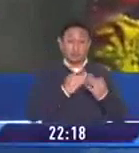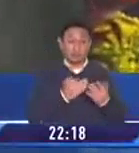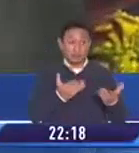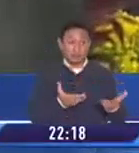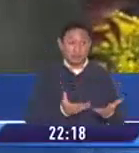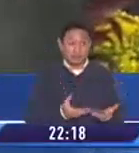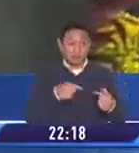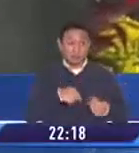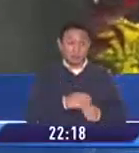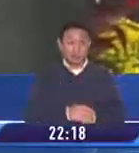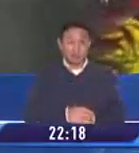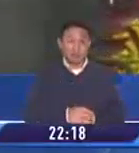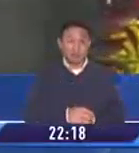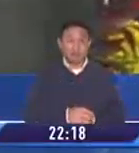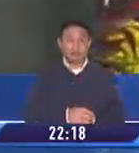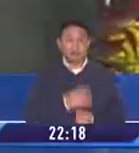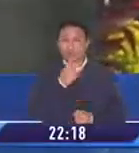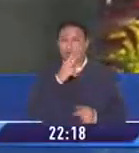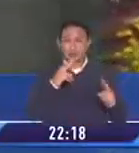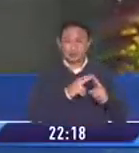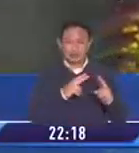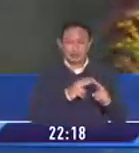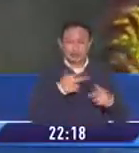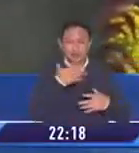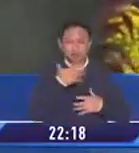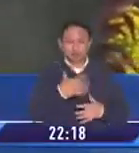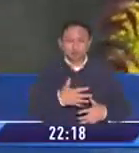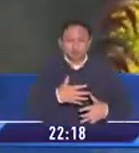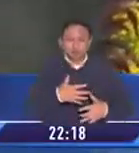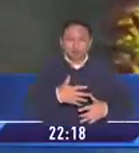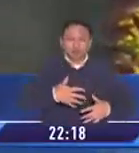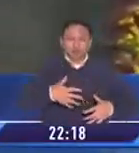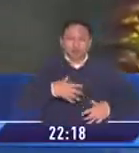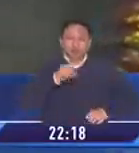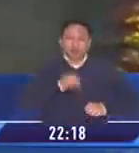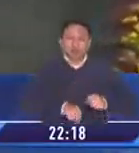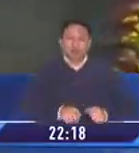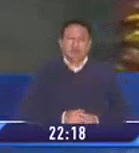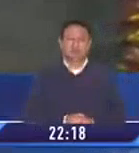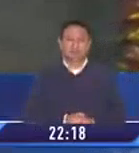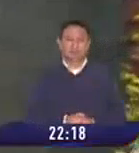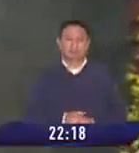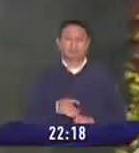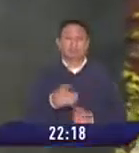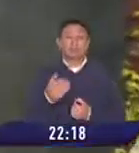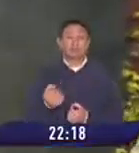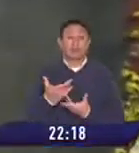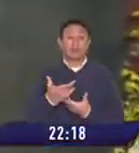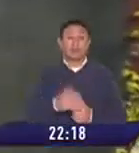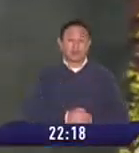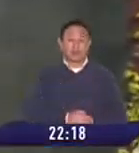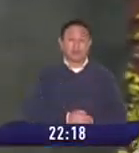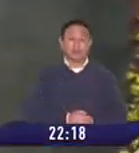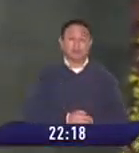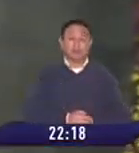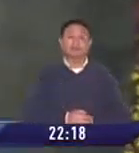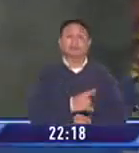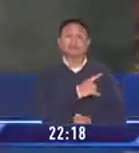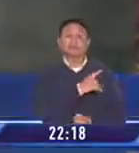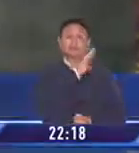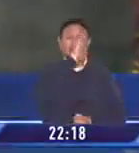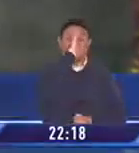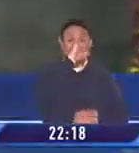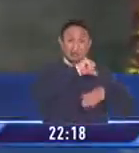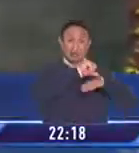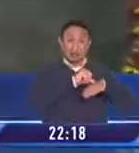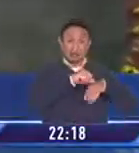viene a reconocerlo, ya no lo reconoce por lo que está hinchado, un estado de descomposición. De acuerdo con la información extraoficial, la morgue de Guayaquil